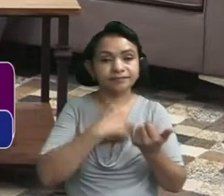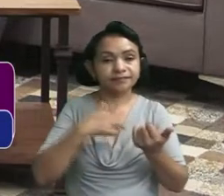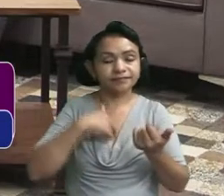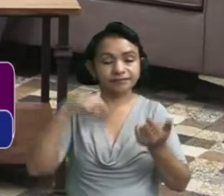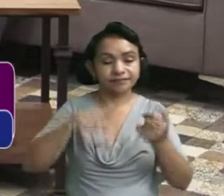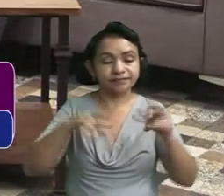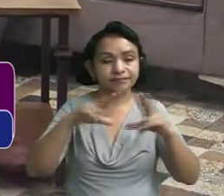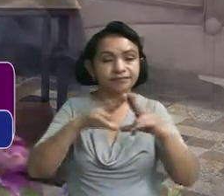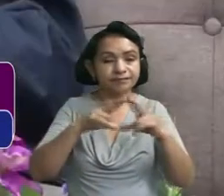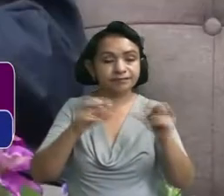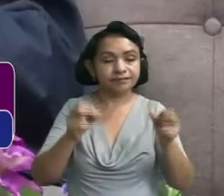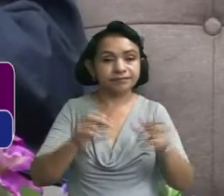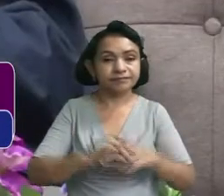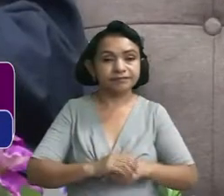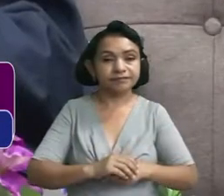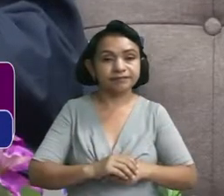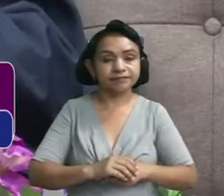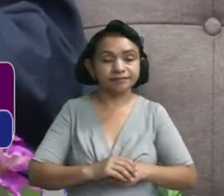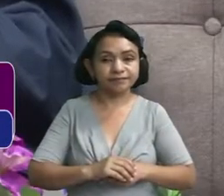y narcotráfico.